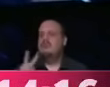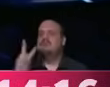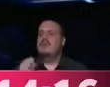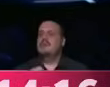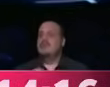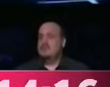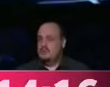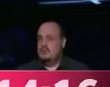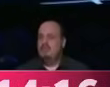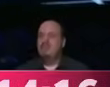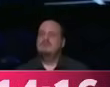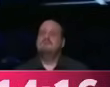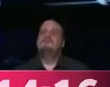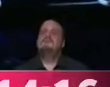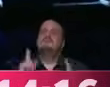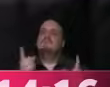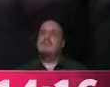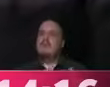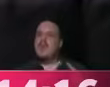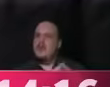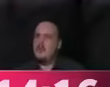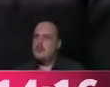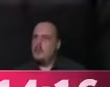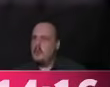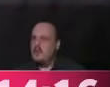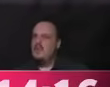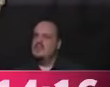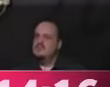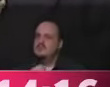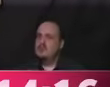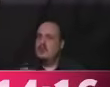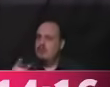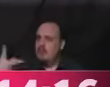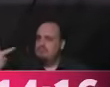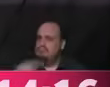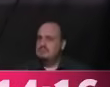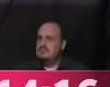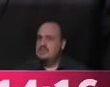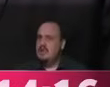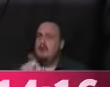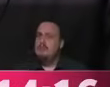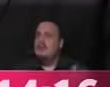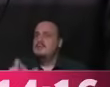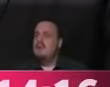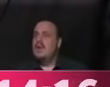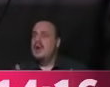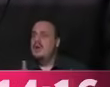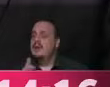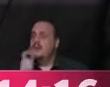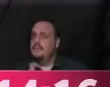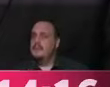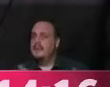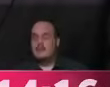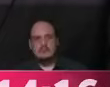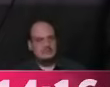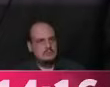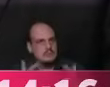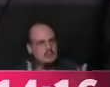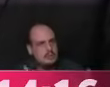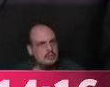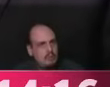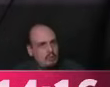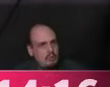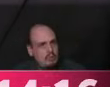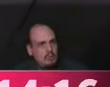que le crece a Sergio Massa, dice Javier Milei. Pero no fue todo tan anecdótico. Hubo también otros momentos, incluso un momento tenso. A ver, lo vamos a